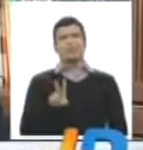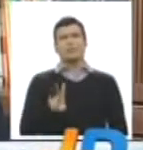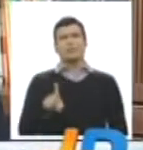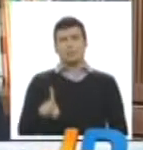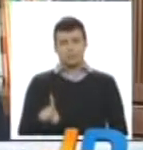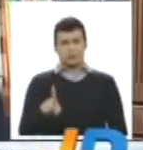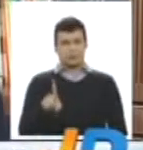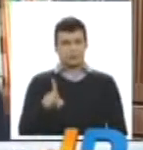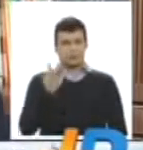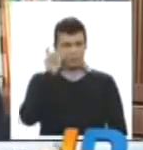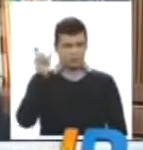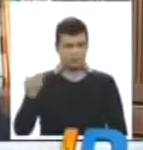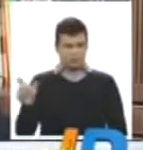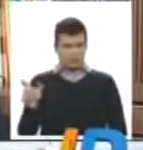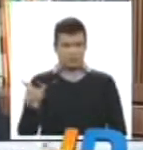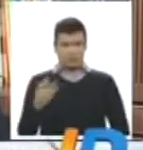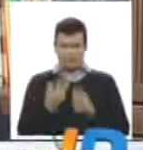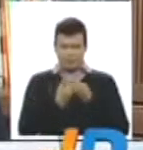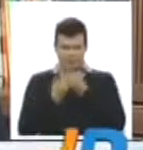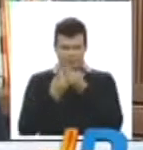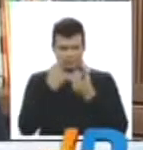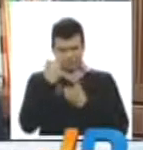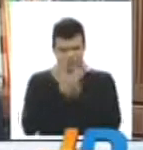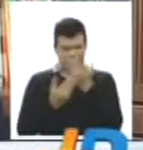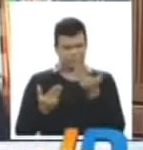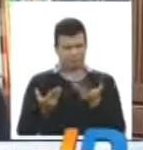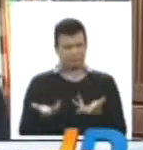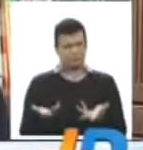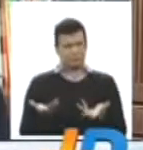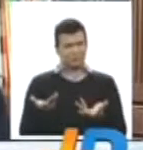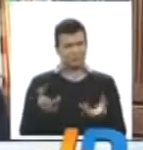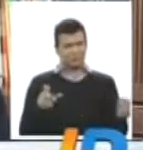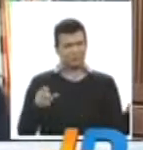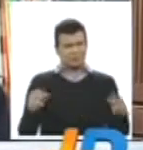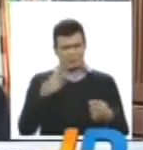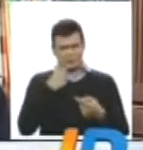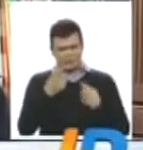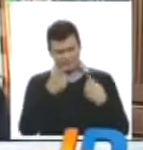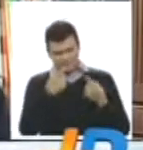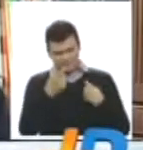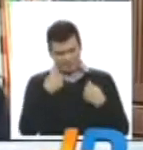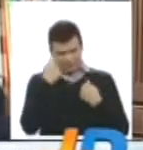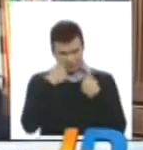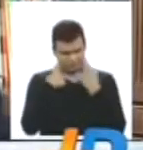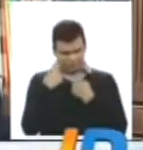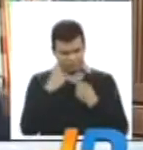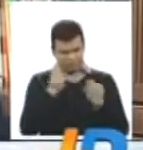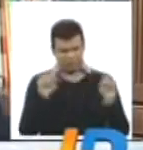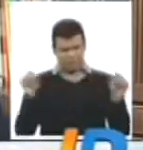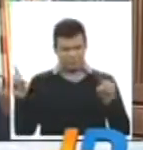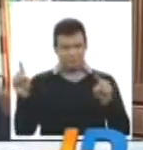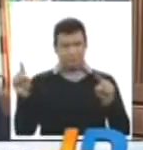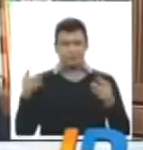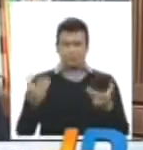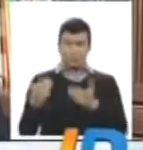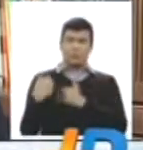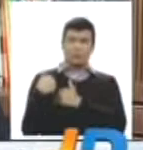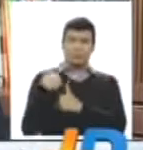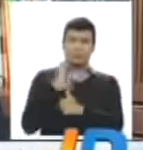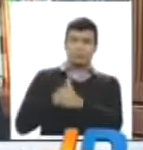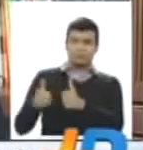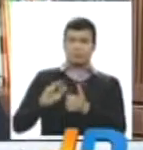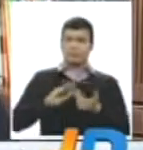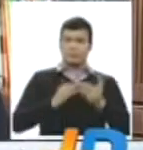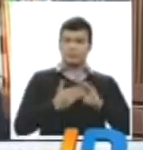121. El Consejo analizó esa situación mediante una reflexión y mediante un acto muy responsable ante